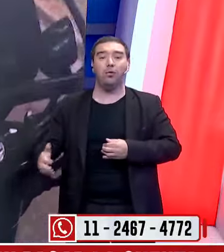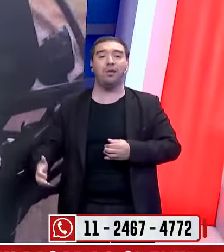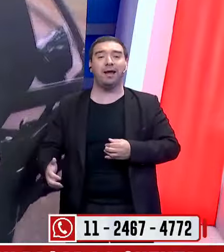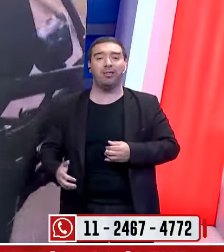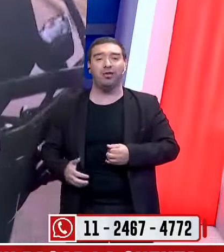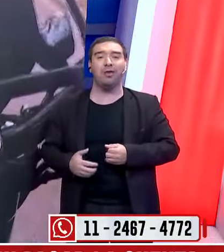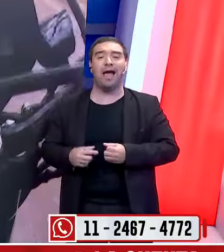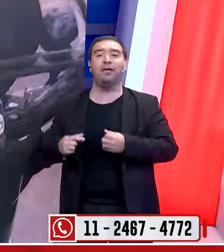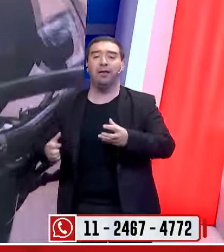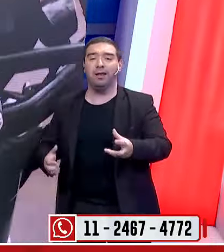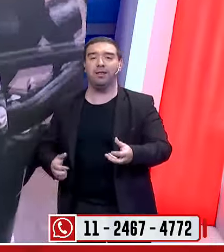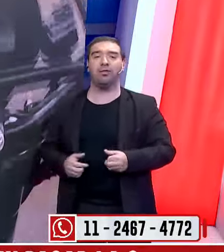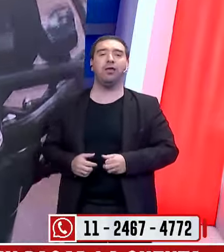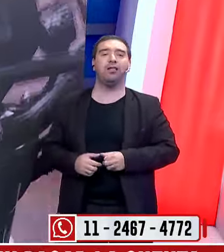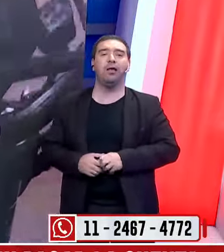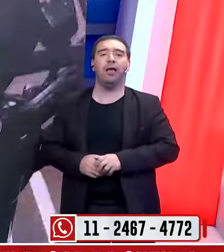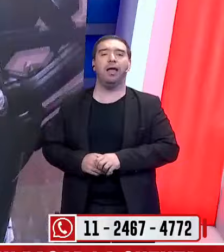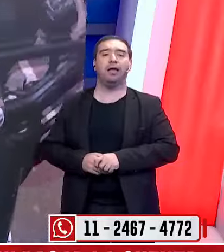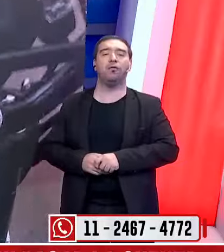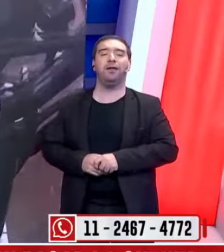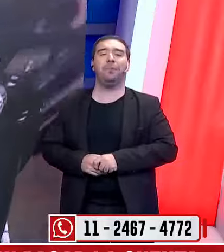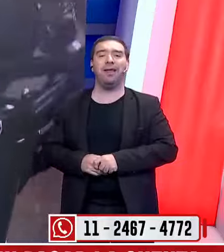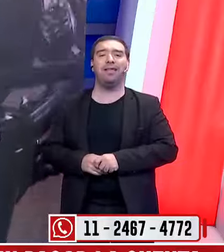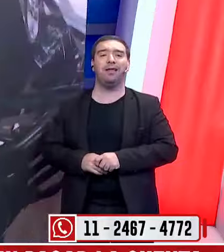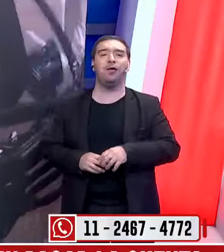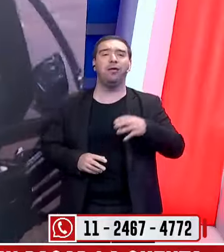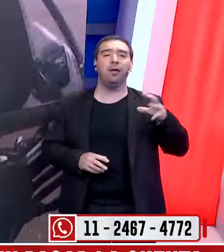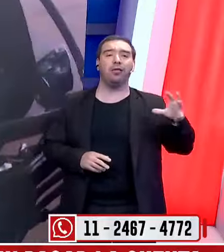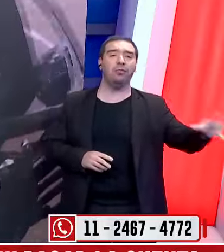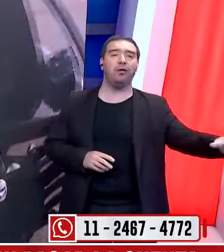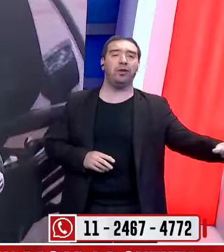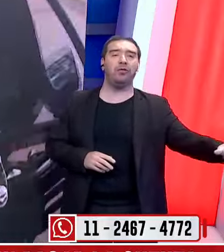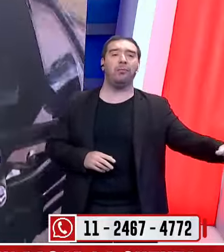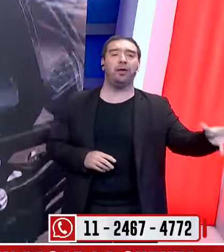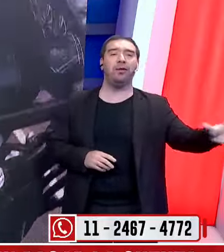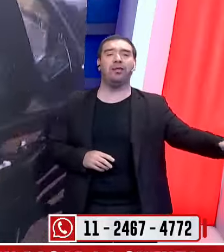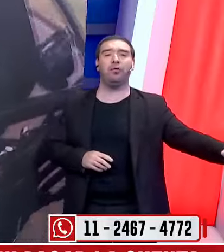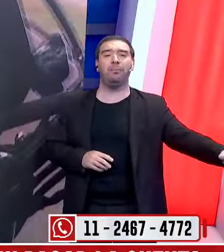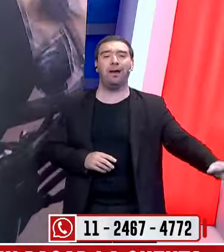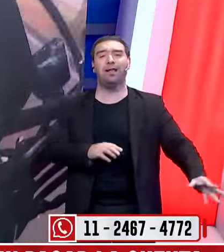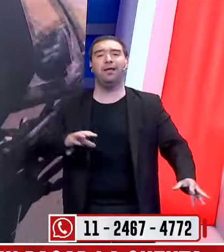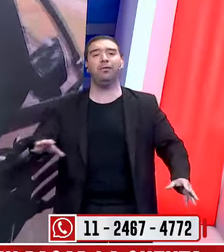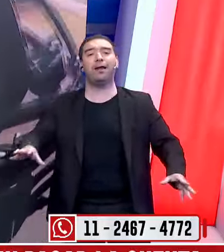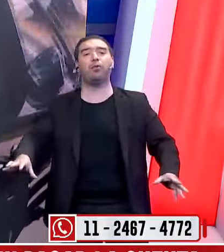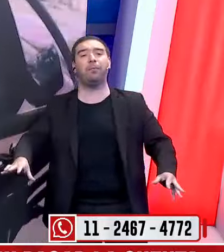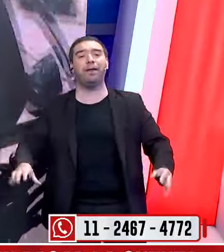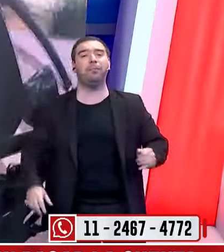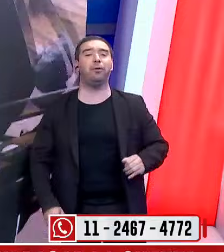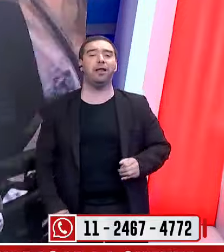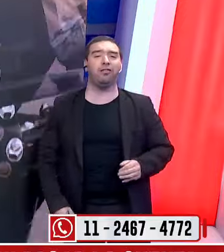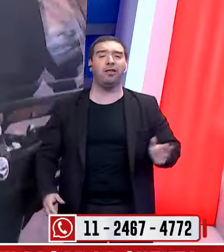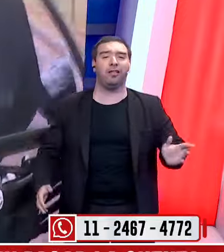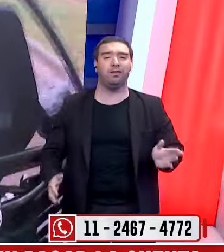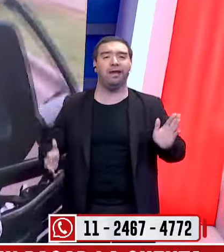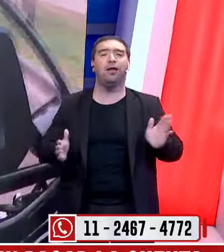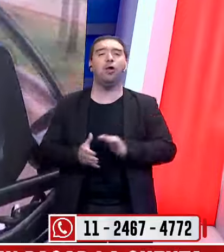hay una agresión, hay lesiones que sufrió la empleada, digo, es una contravención por haber seguido sin pagar y una causa penal por